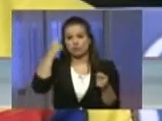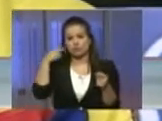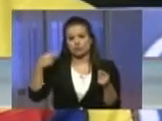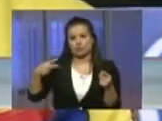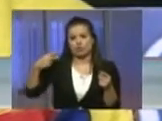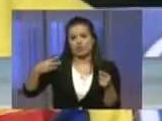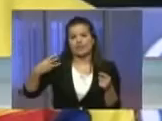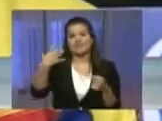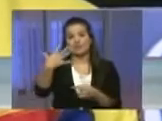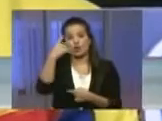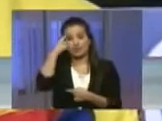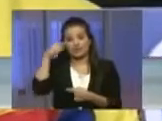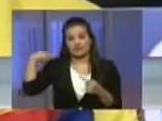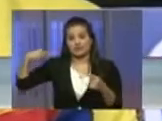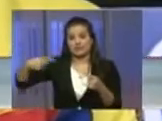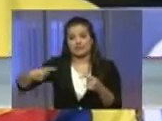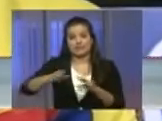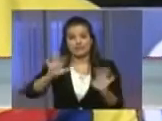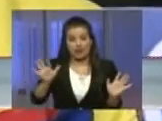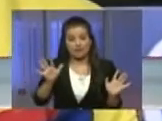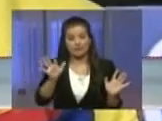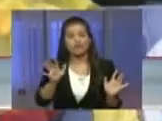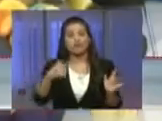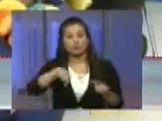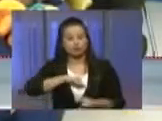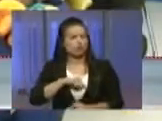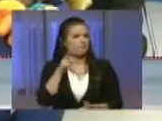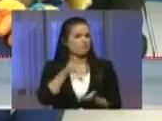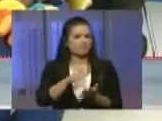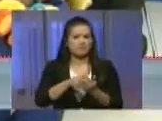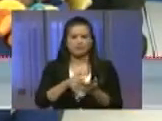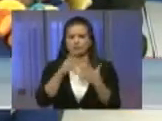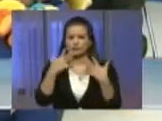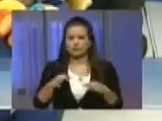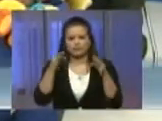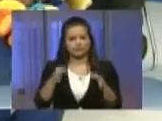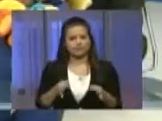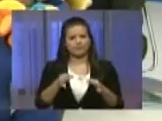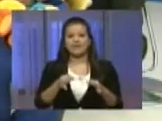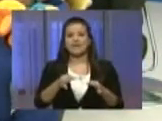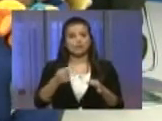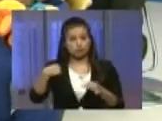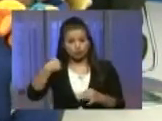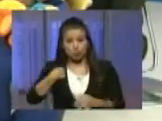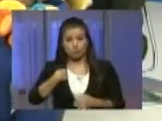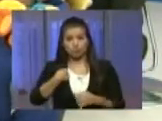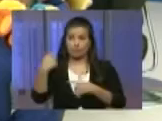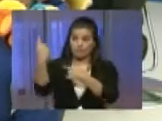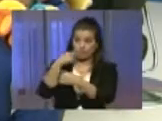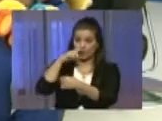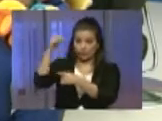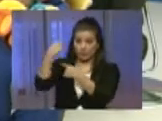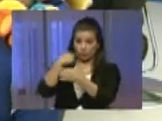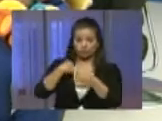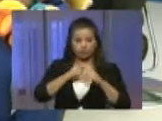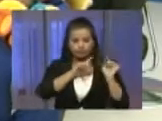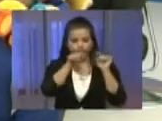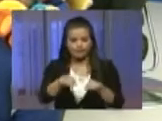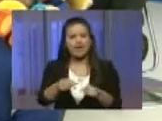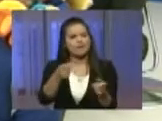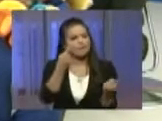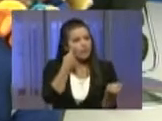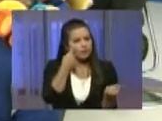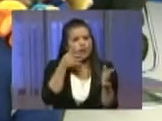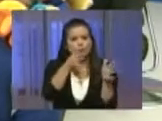momento hemos vibrado hemos estado allí como usted lo orientó presidente acompañando y garantizando todo lo